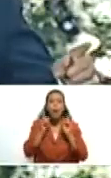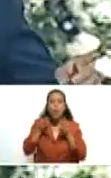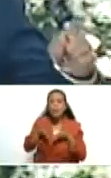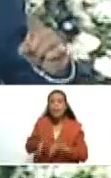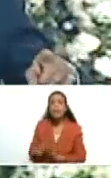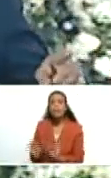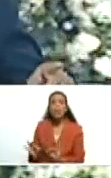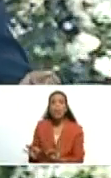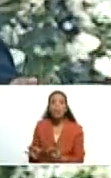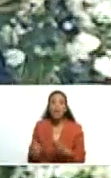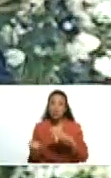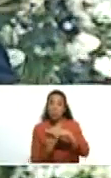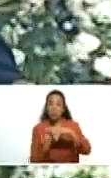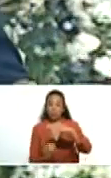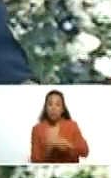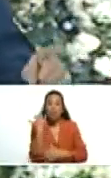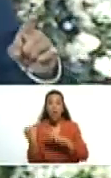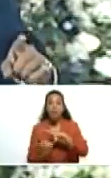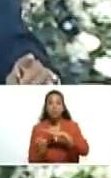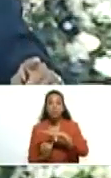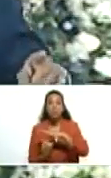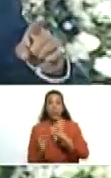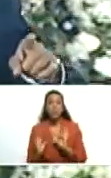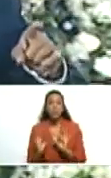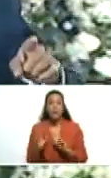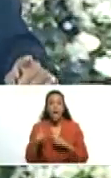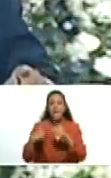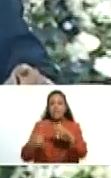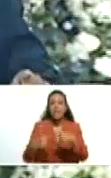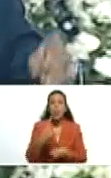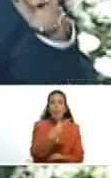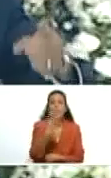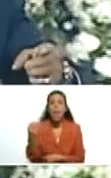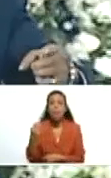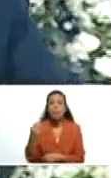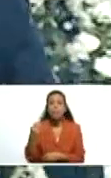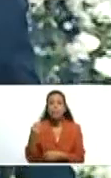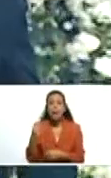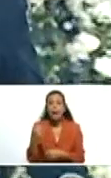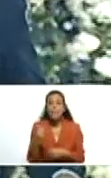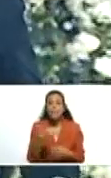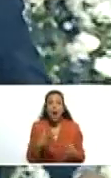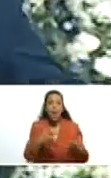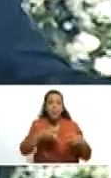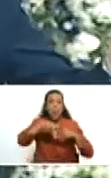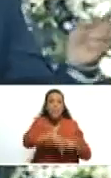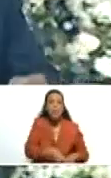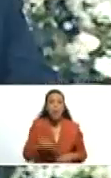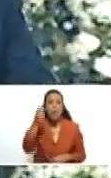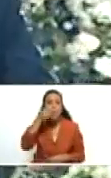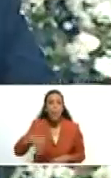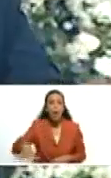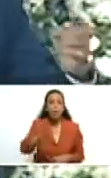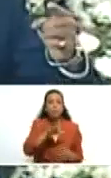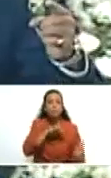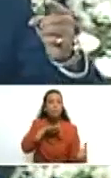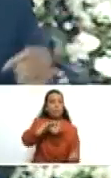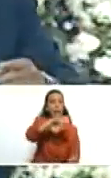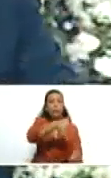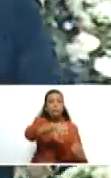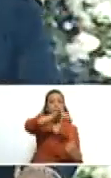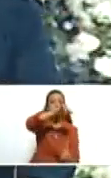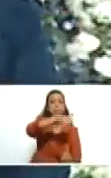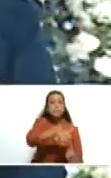y fundó las instituciones que en el siglo XX serían las instituciones para el dominio del pueblo, para la manipulación, para